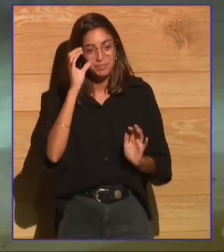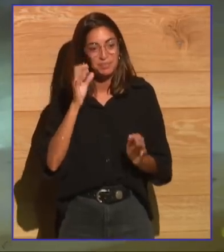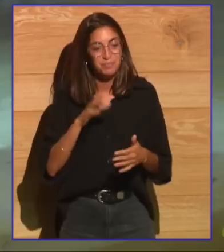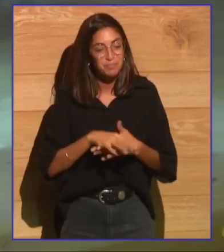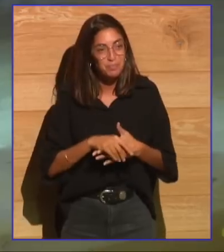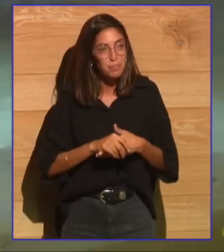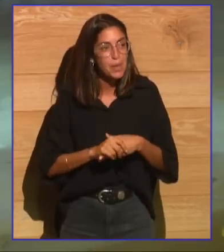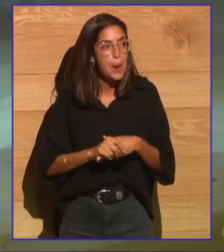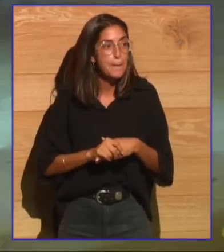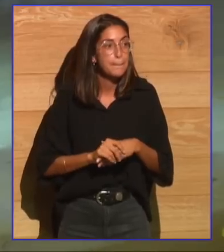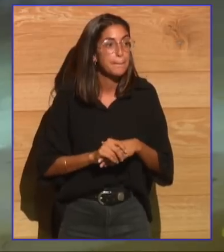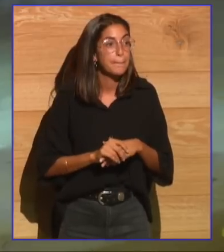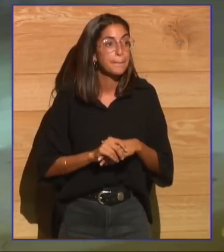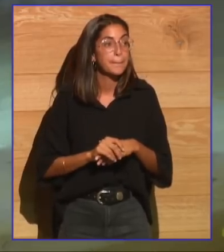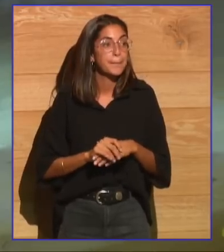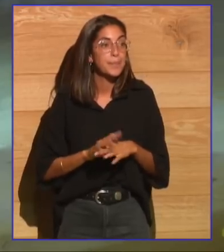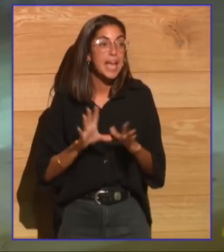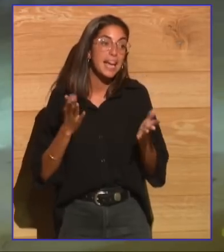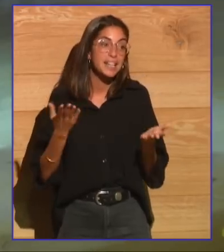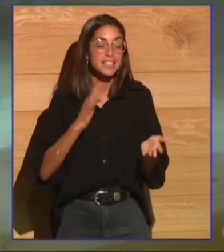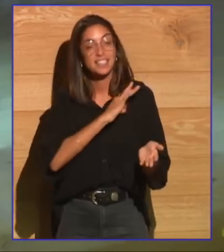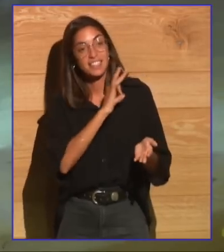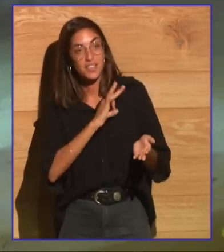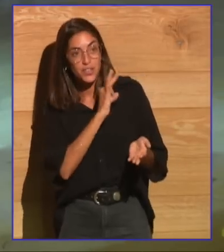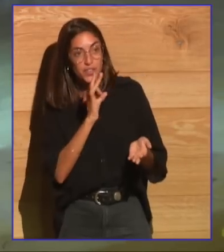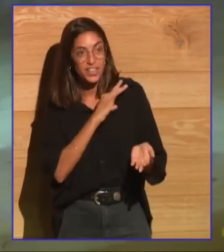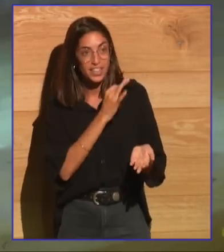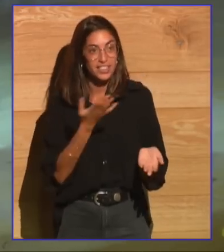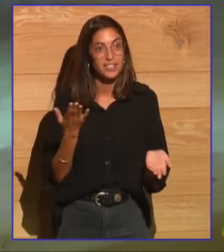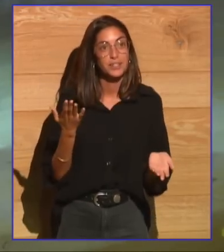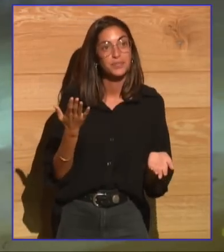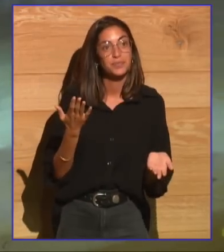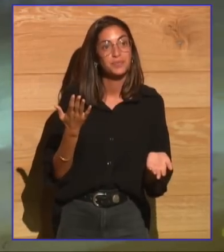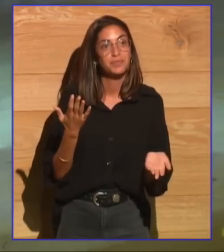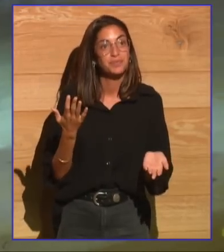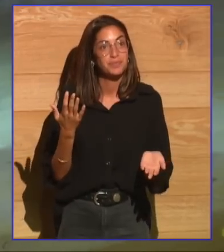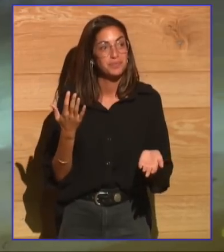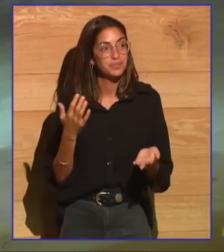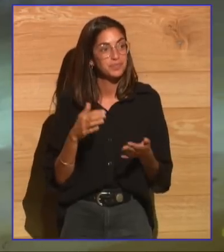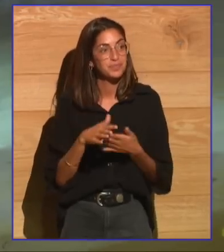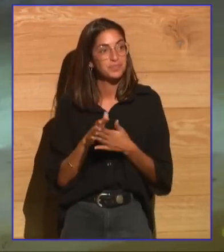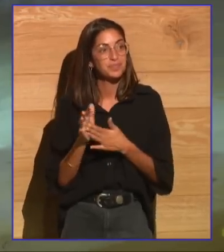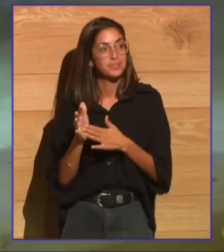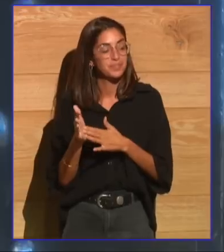contra todo pronóstico muy suya señorito claro que yo no me veo te está